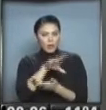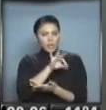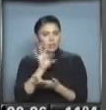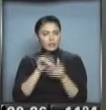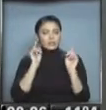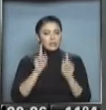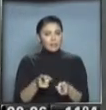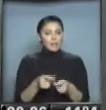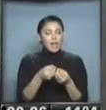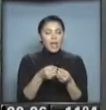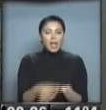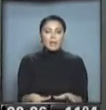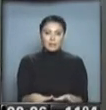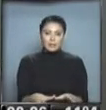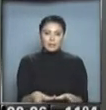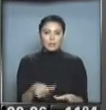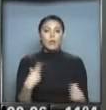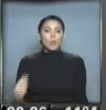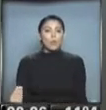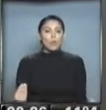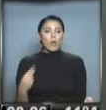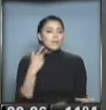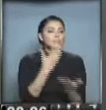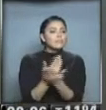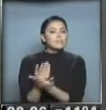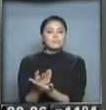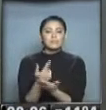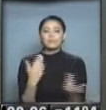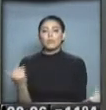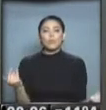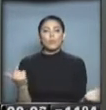empezar también a establecer, bueno, cuáles son las referencias,